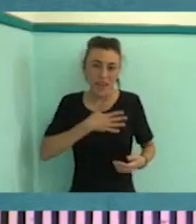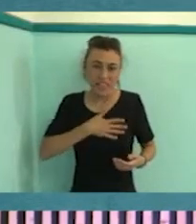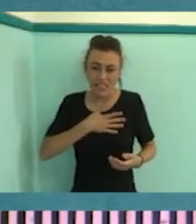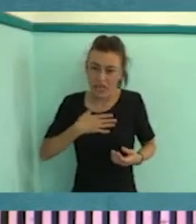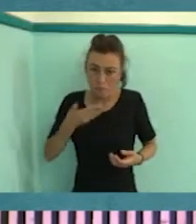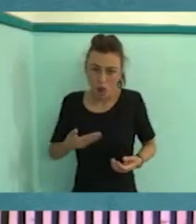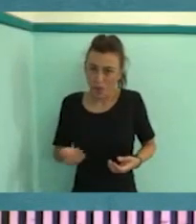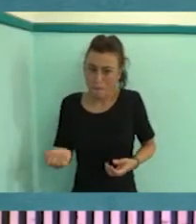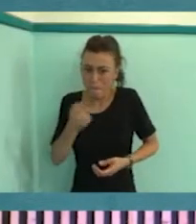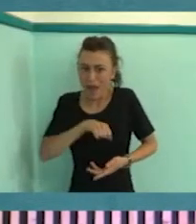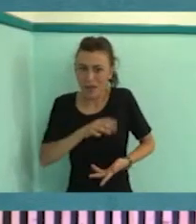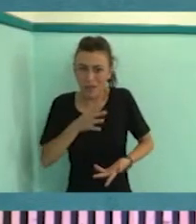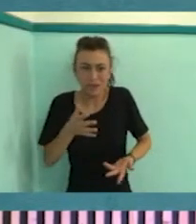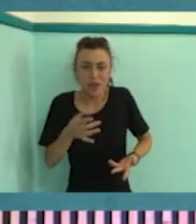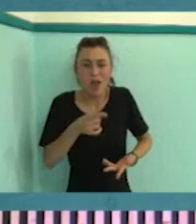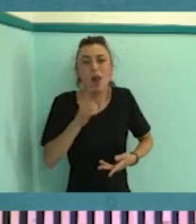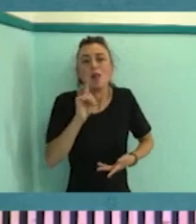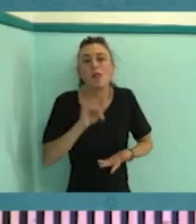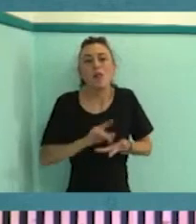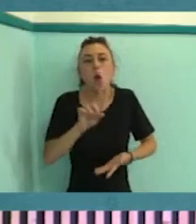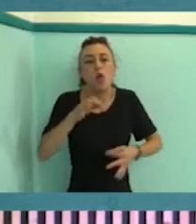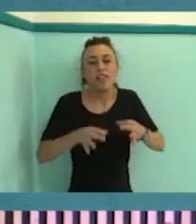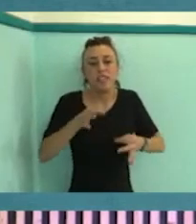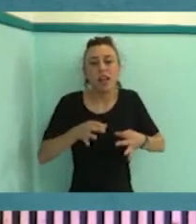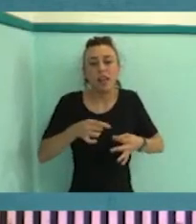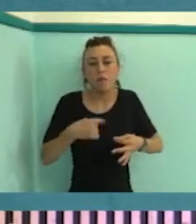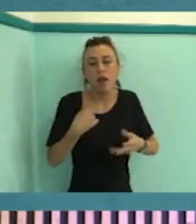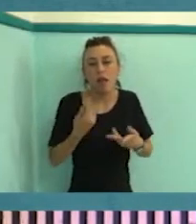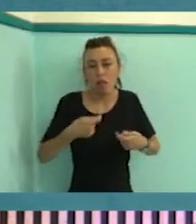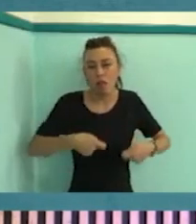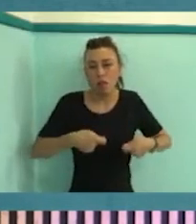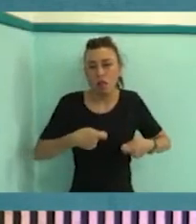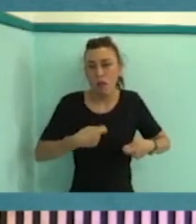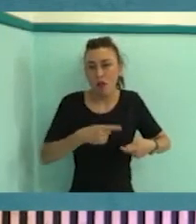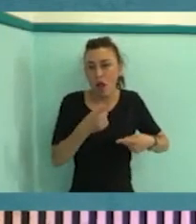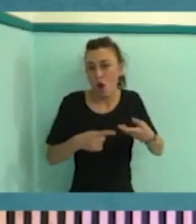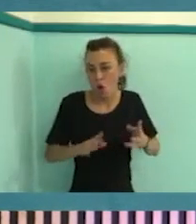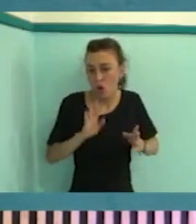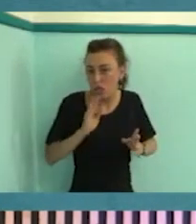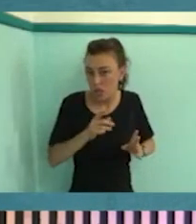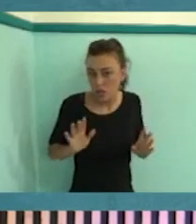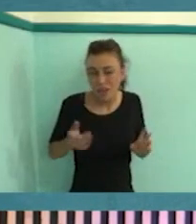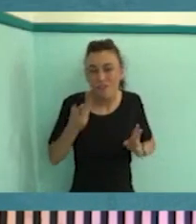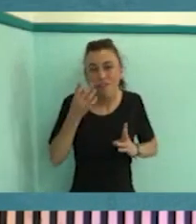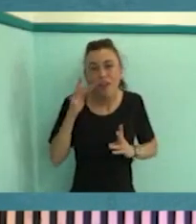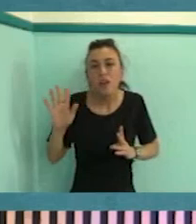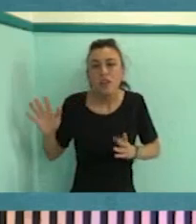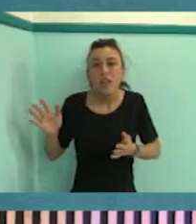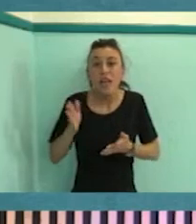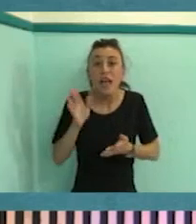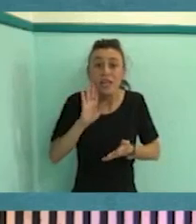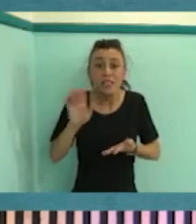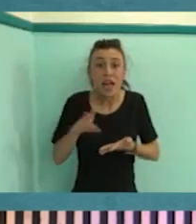empiecen a dar la murga con todo esto y fijaros Bueno aparte de las revistas estas son todavía muy actuales Pero fijaros de dónde venimos